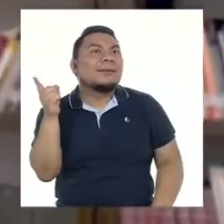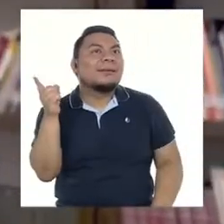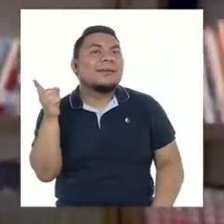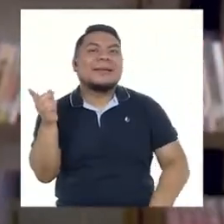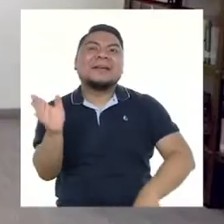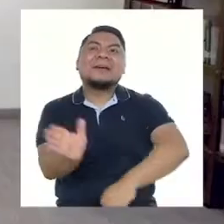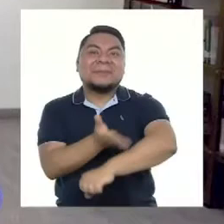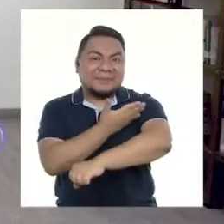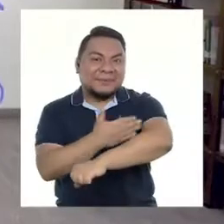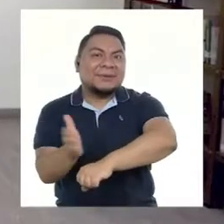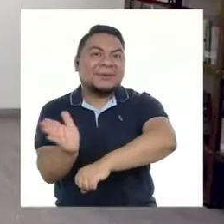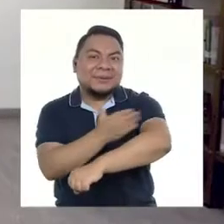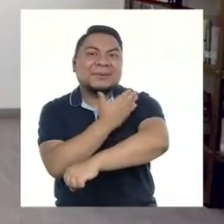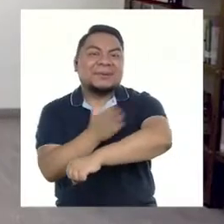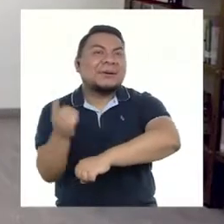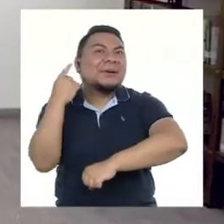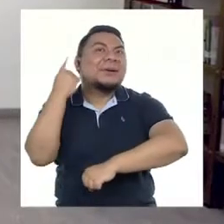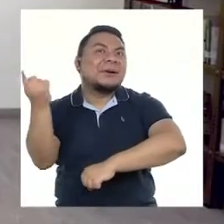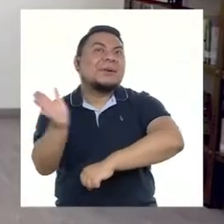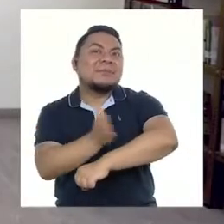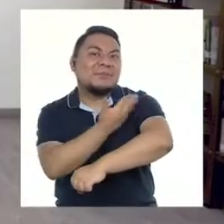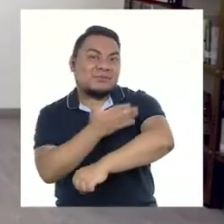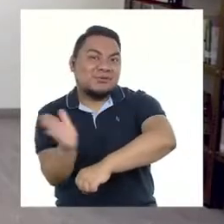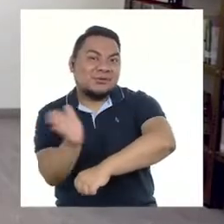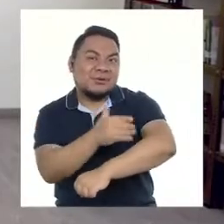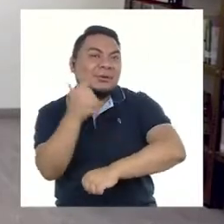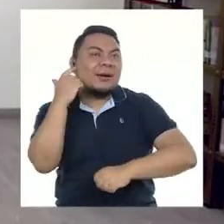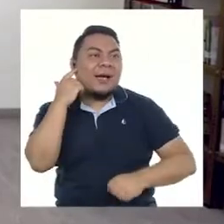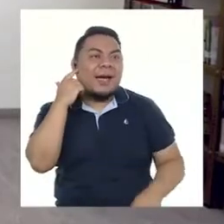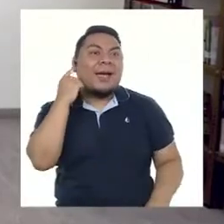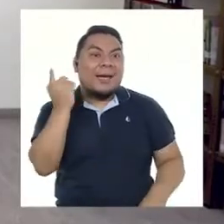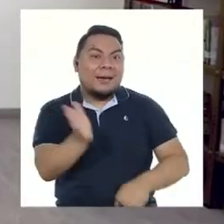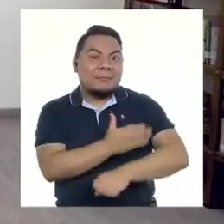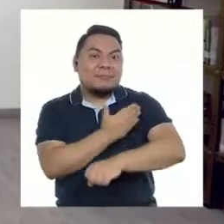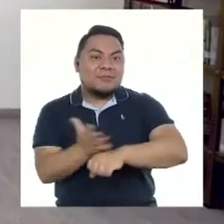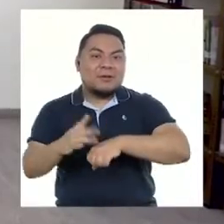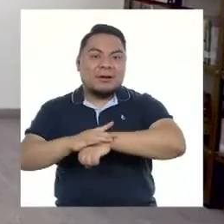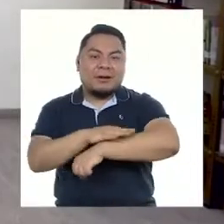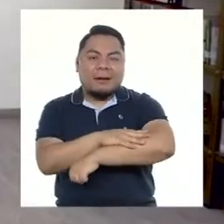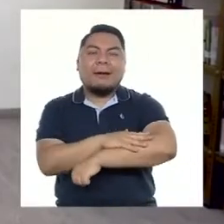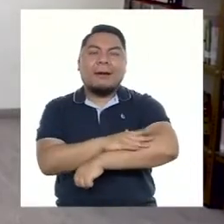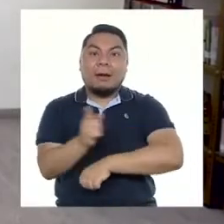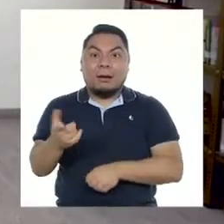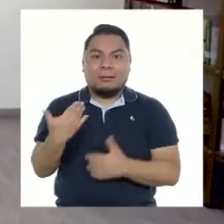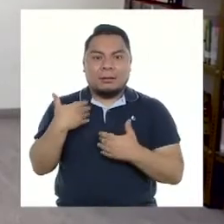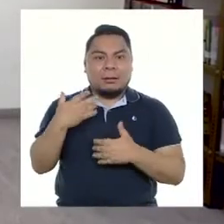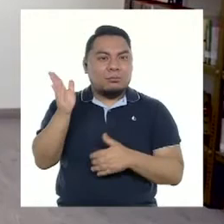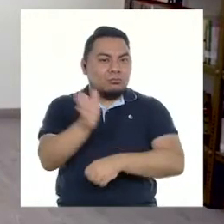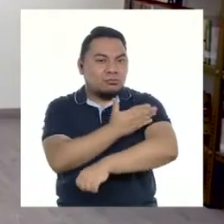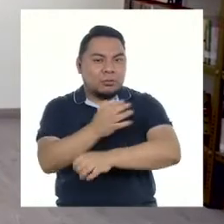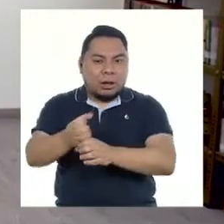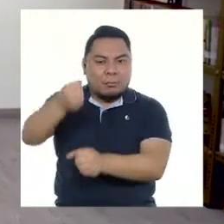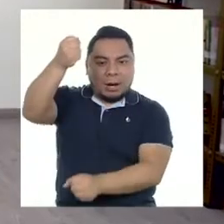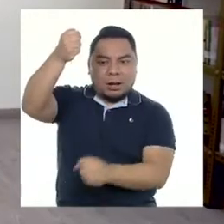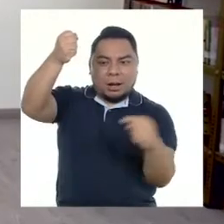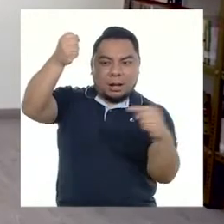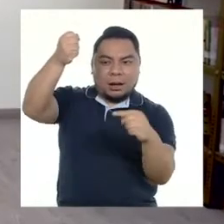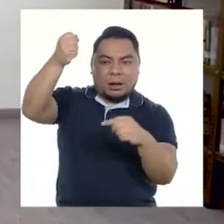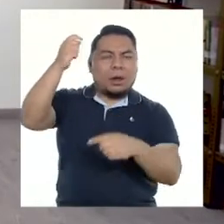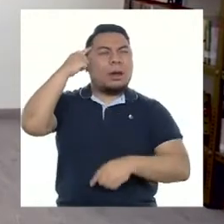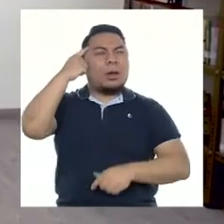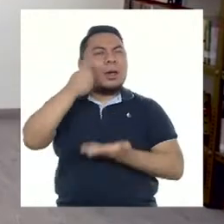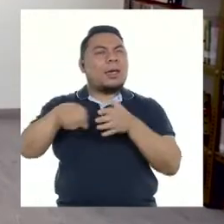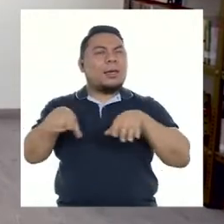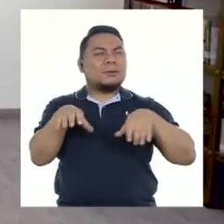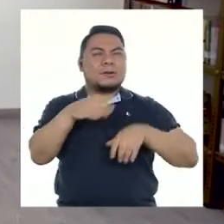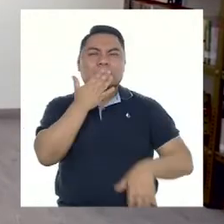música. Tenemos la música y tenemos la vara. ¿Qué podemos hacer con eso? A